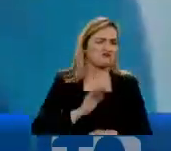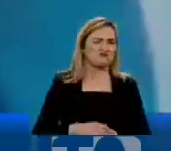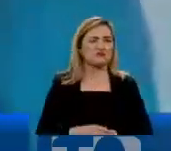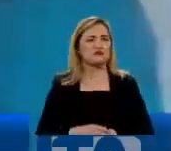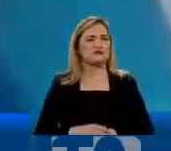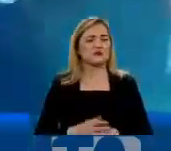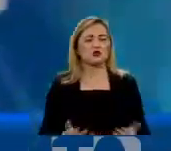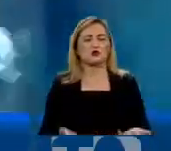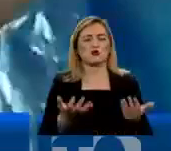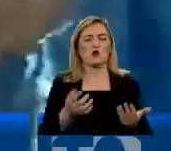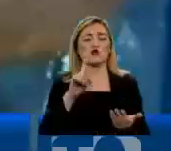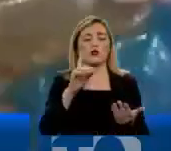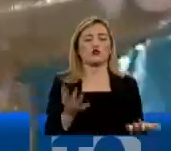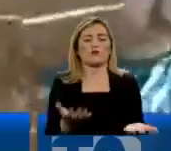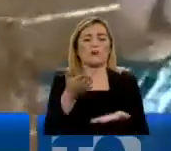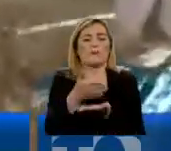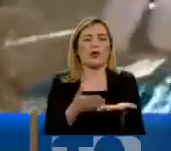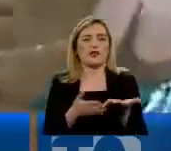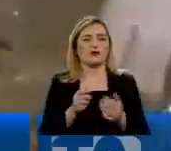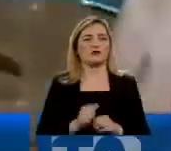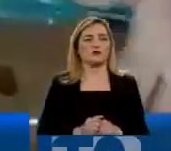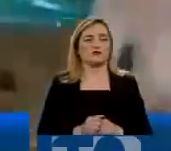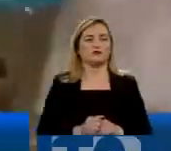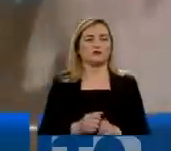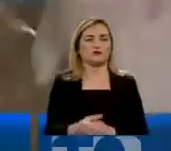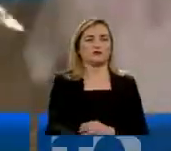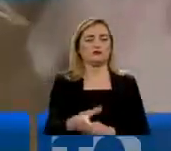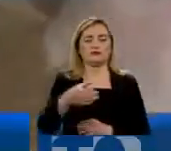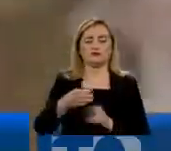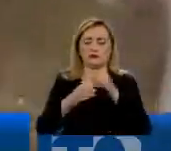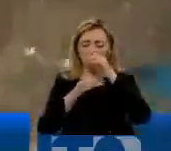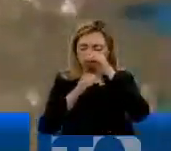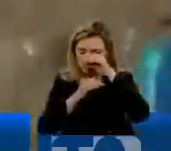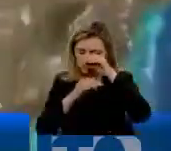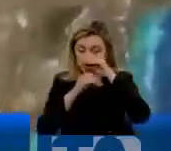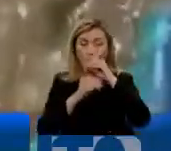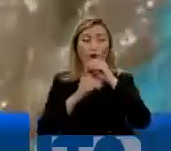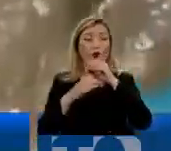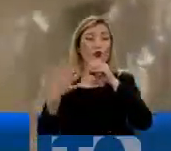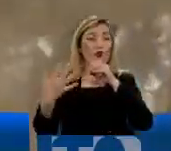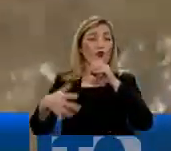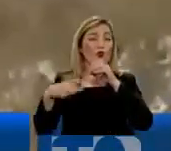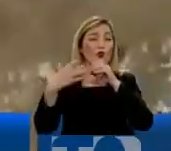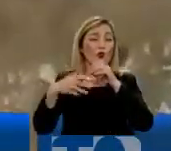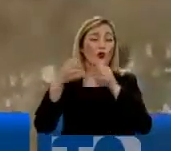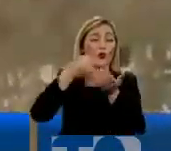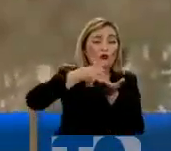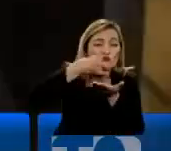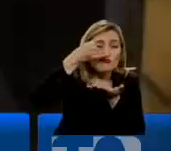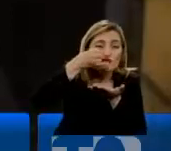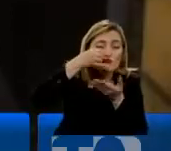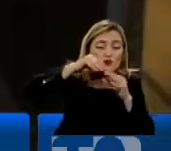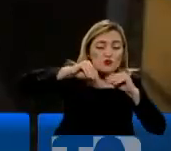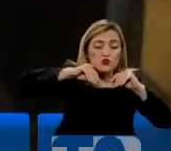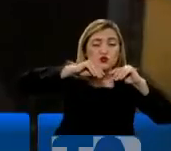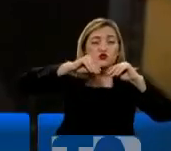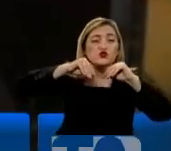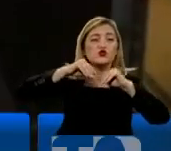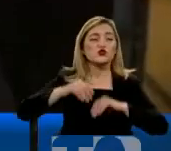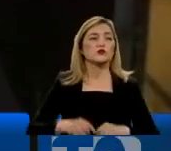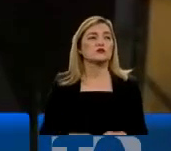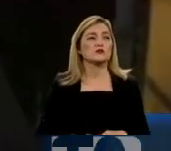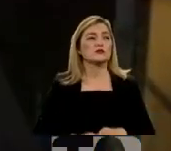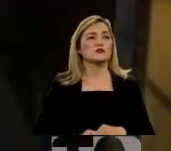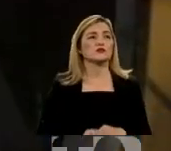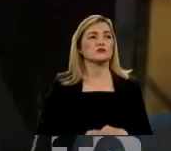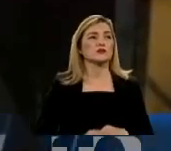total de 1,5 toneladas. Pero tras ser sometido el líquido a una prueba, resultó que tenía cocaína disuelta. La droga líquida es un